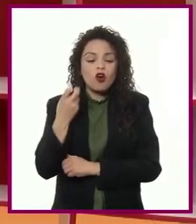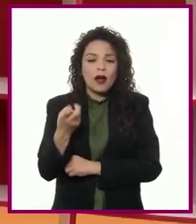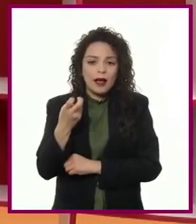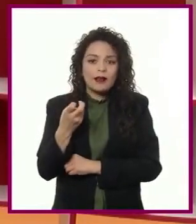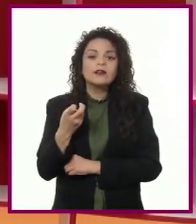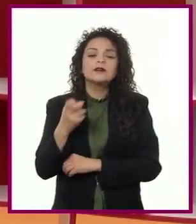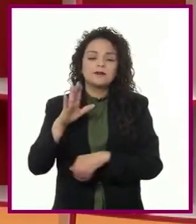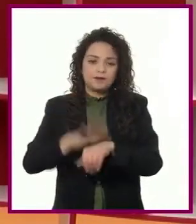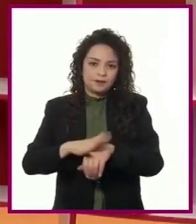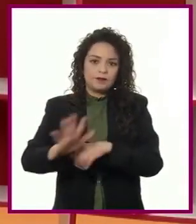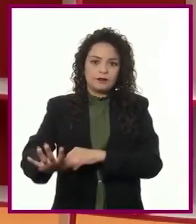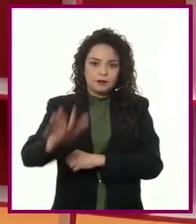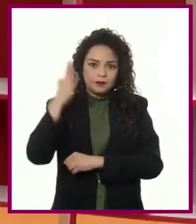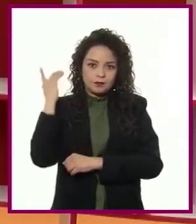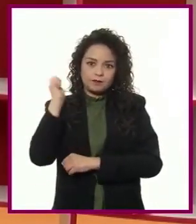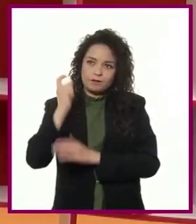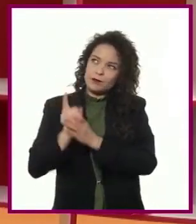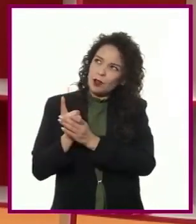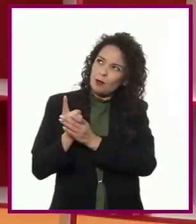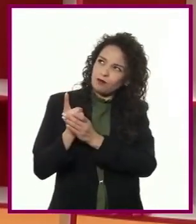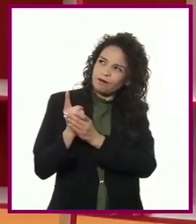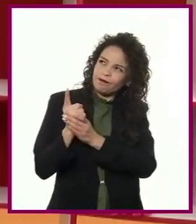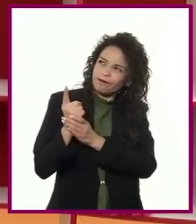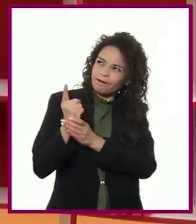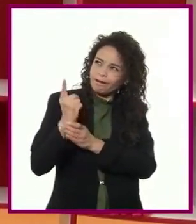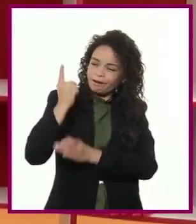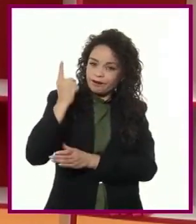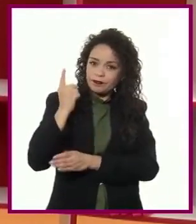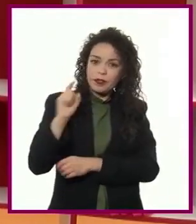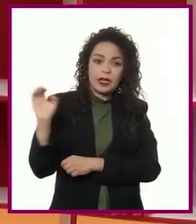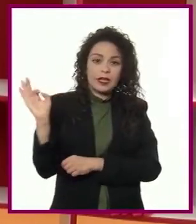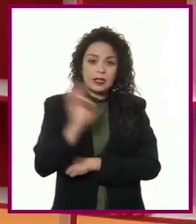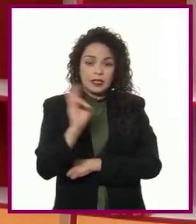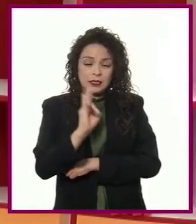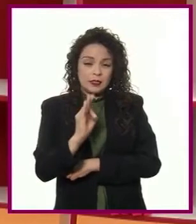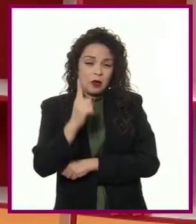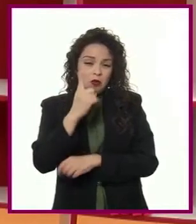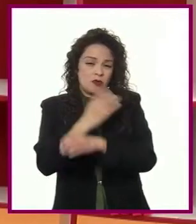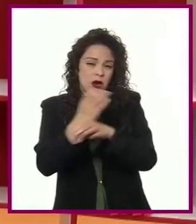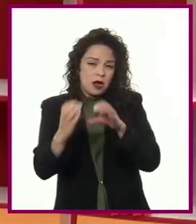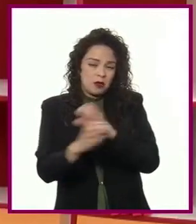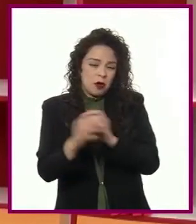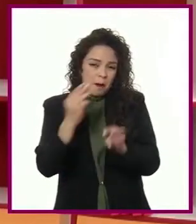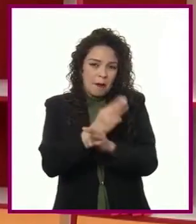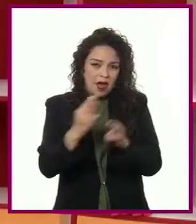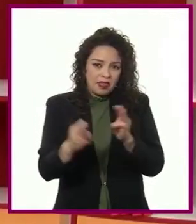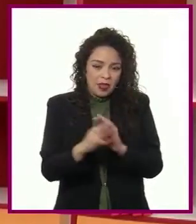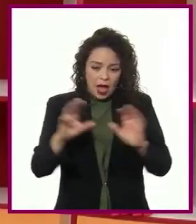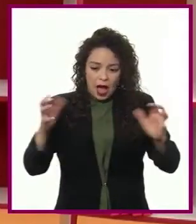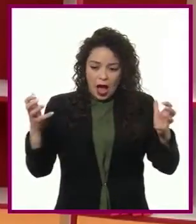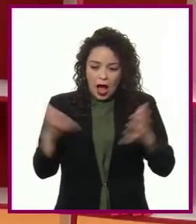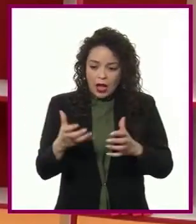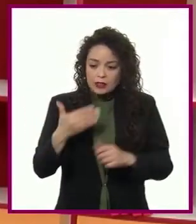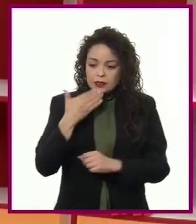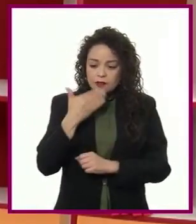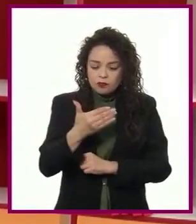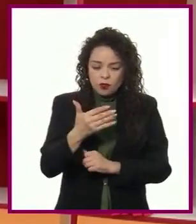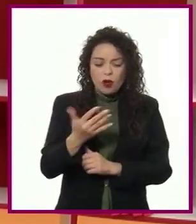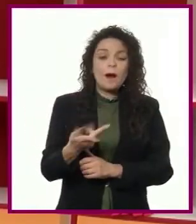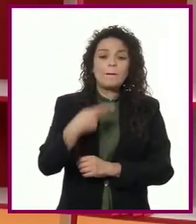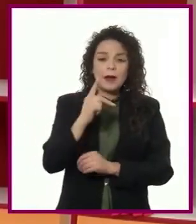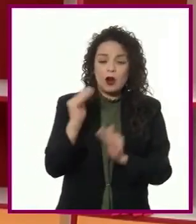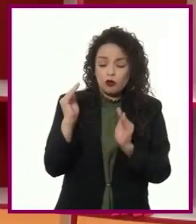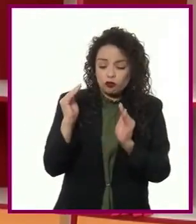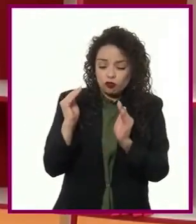velocidad de escape. Si un objeto de cualquier masa se hiciera lo suficientemente pequeño,